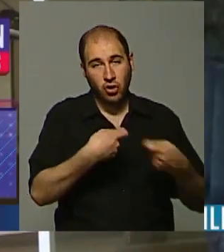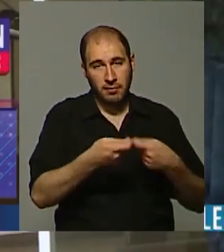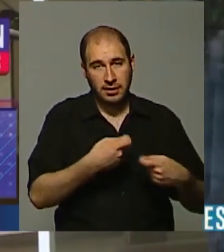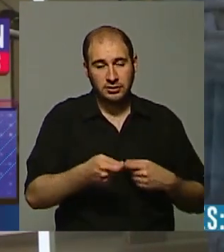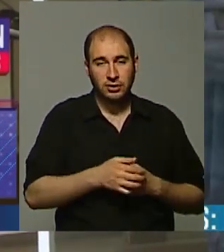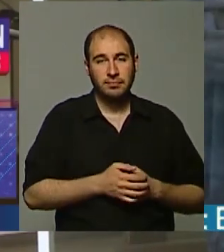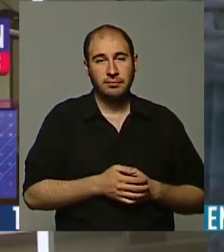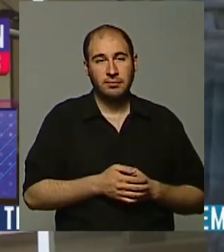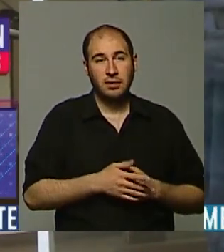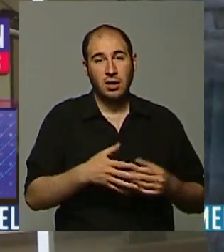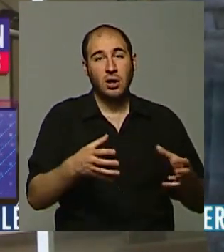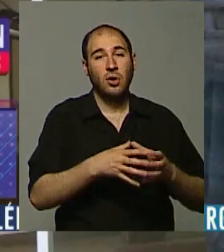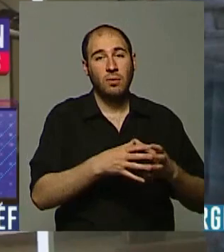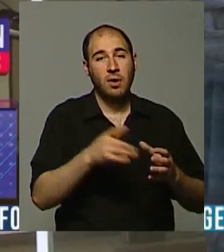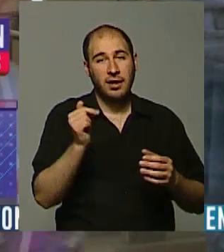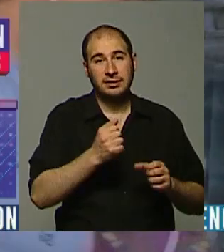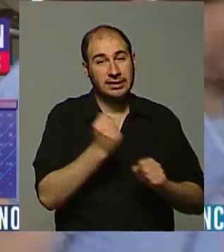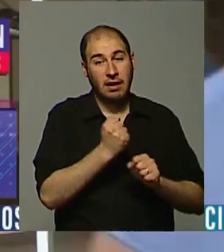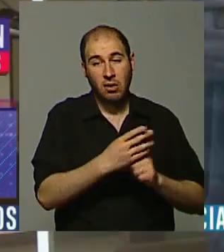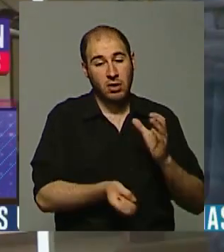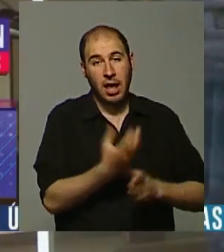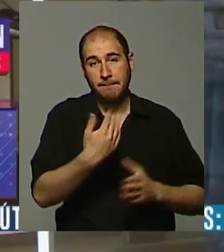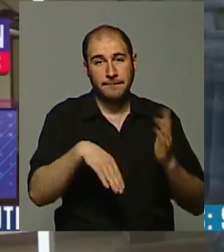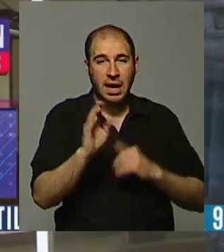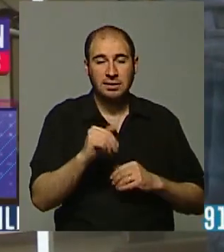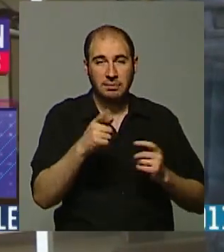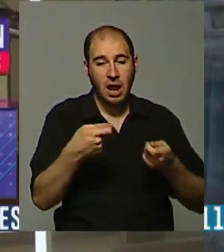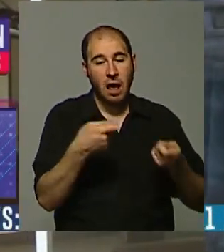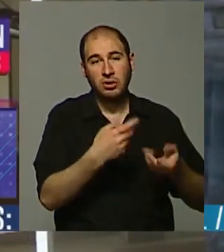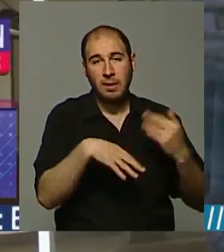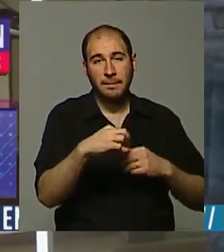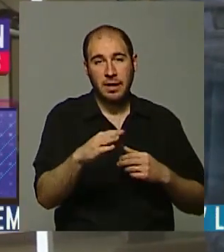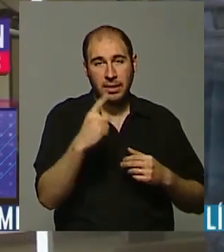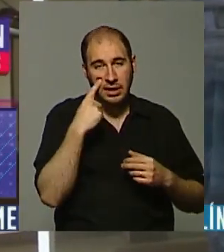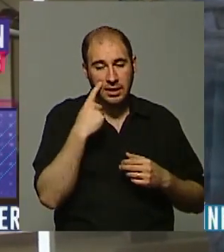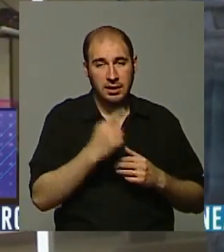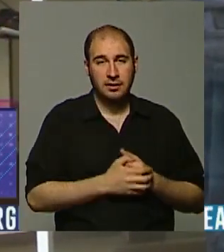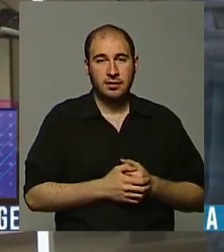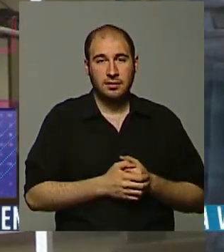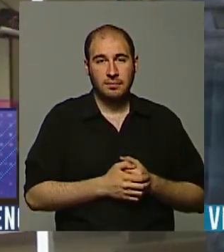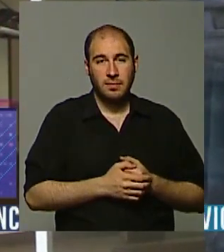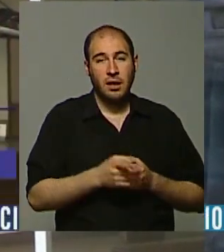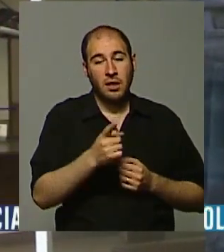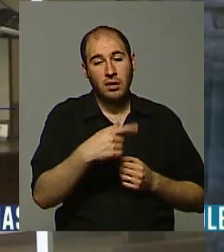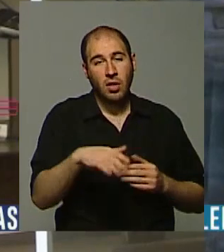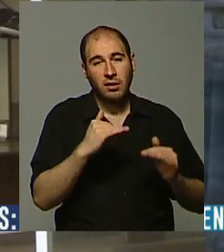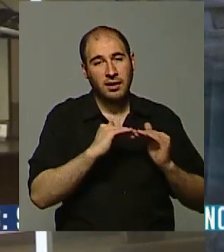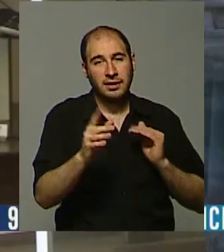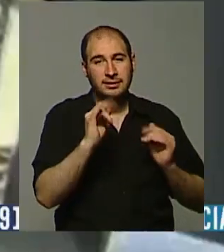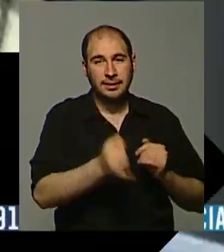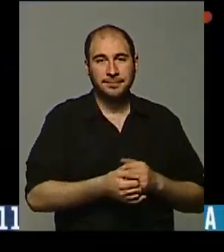que es el sector que más empleo da y mayor aporta al Producto Bruto Interno, se pueda mantener.